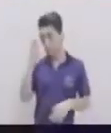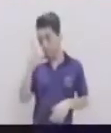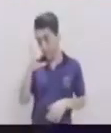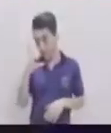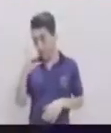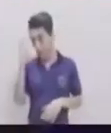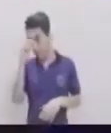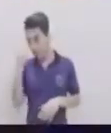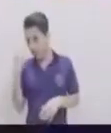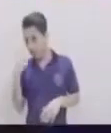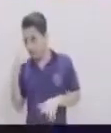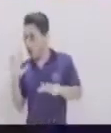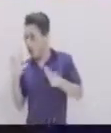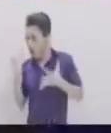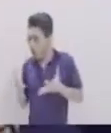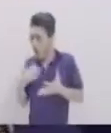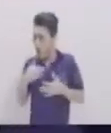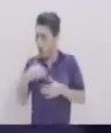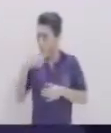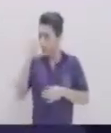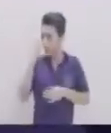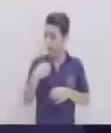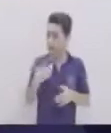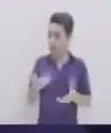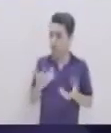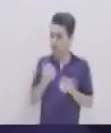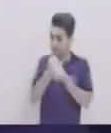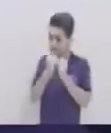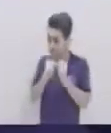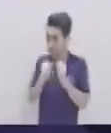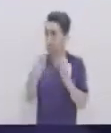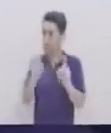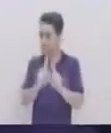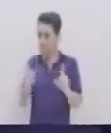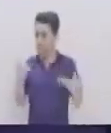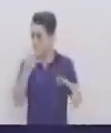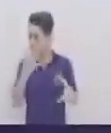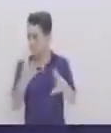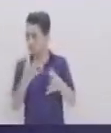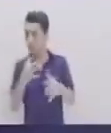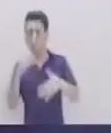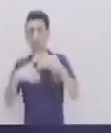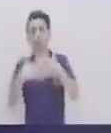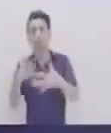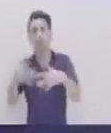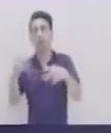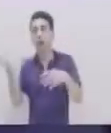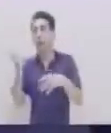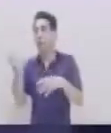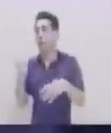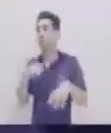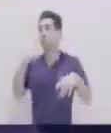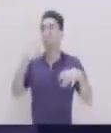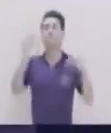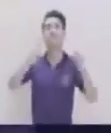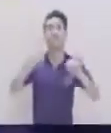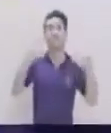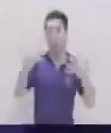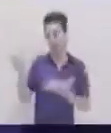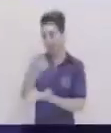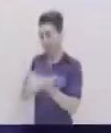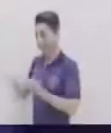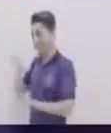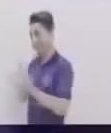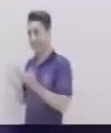la técnica de la tortuga, todos sus amigos quisieron jugar con ella porque ella